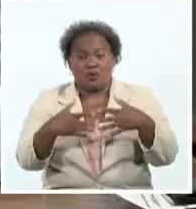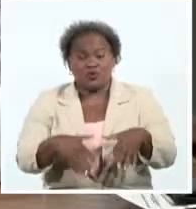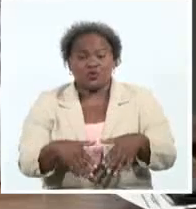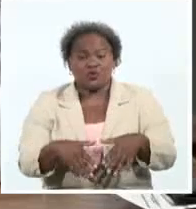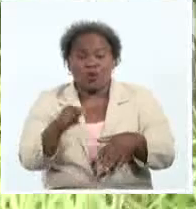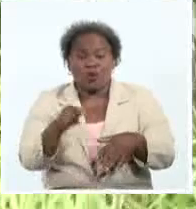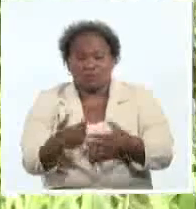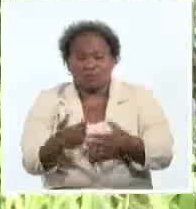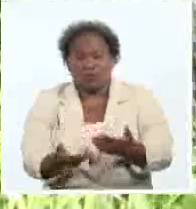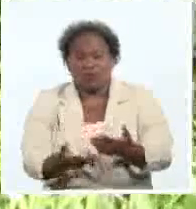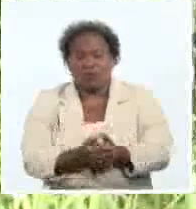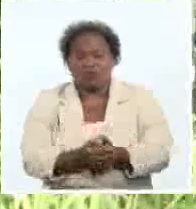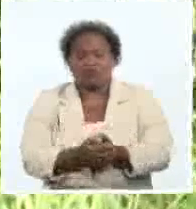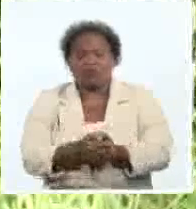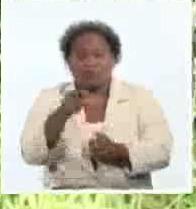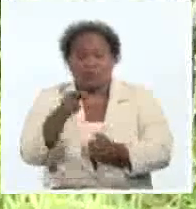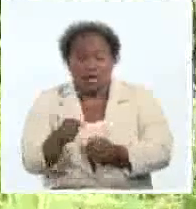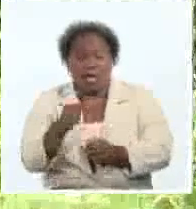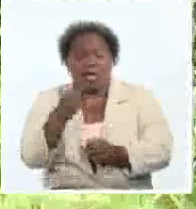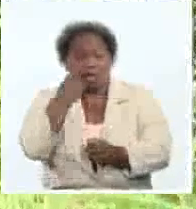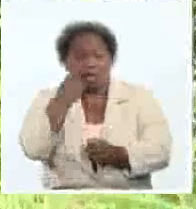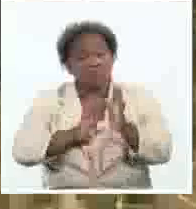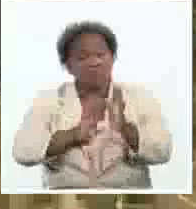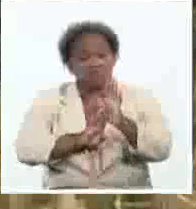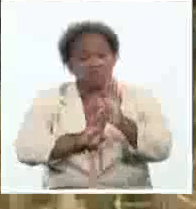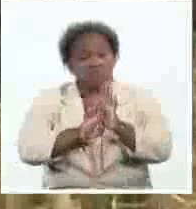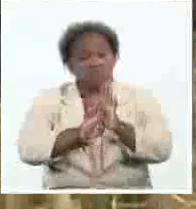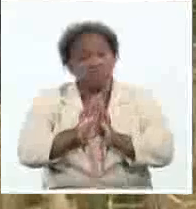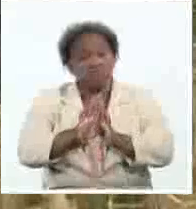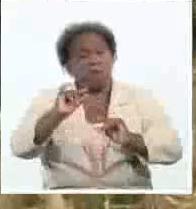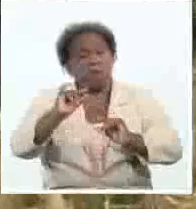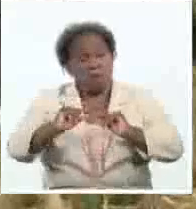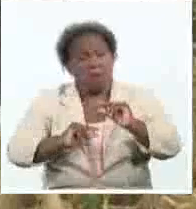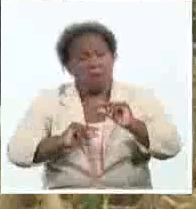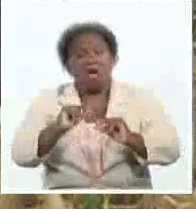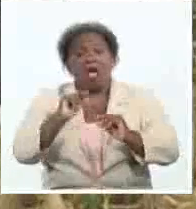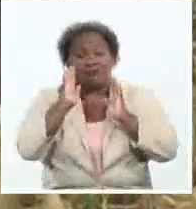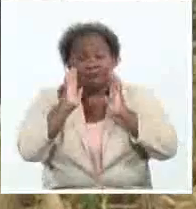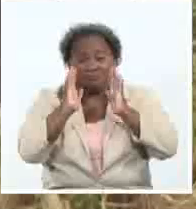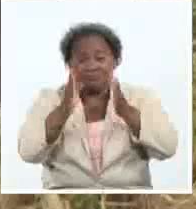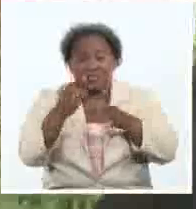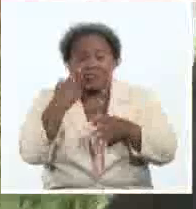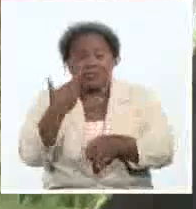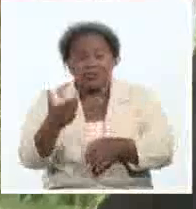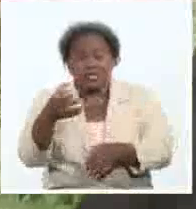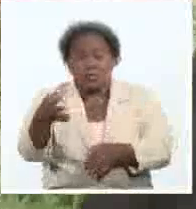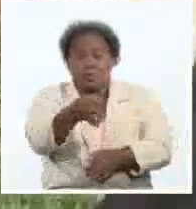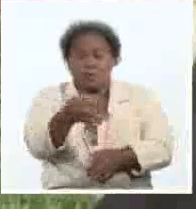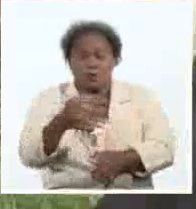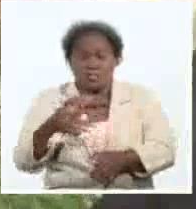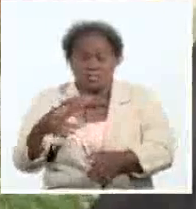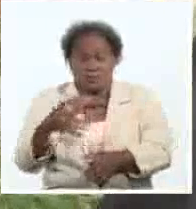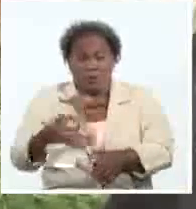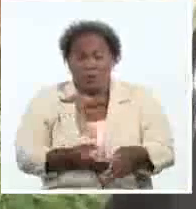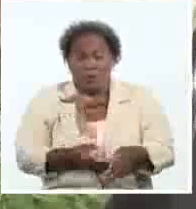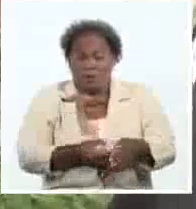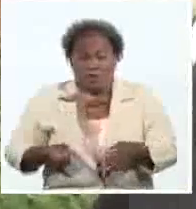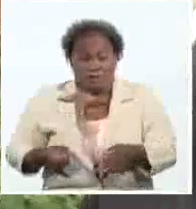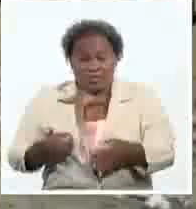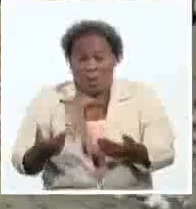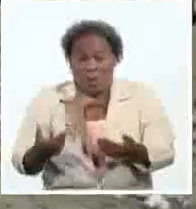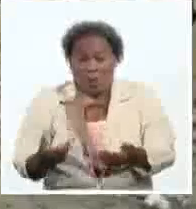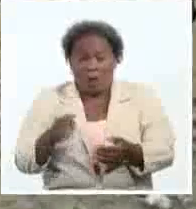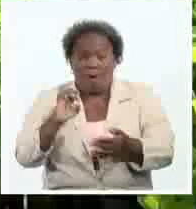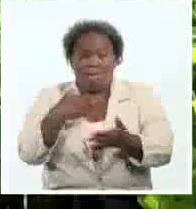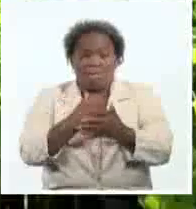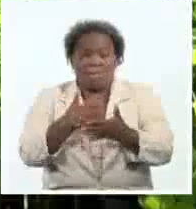proteínas. Ante los discretos avances, se hace necesario concentrar esfuerzos en los municipios a través de ASCUBA y el